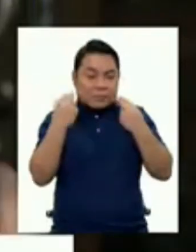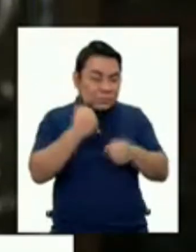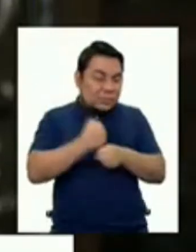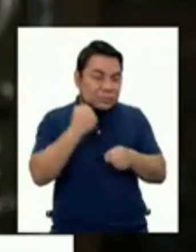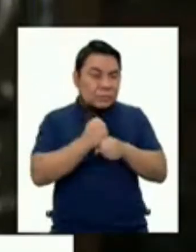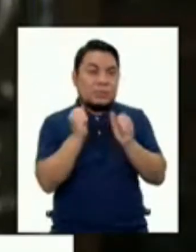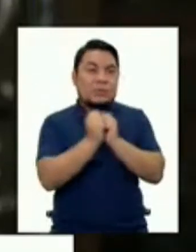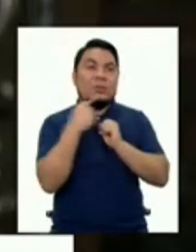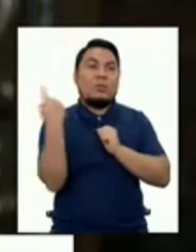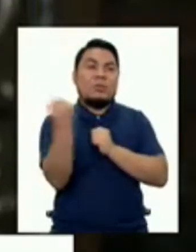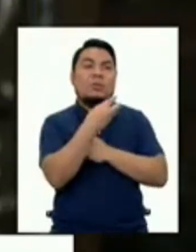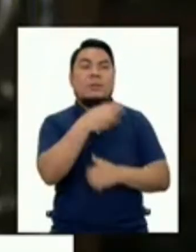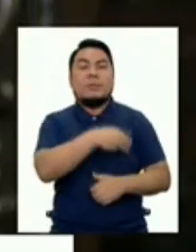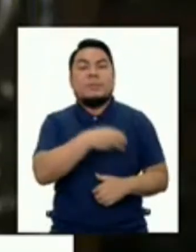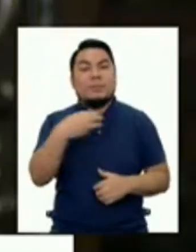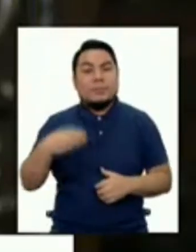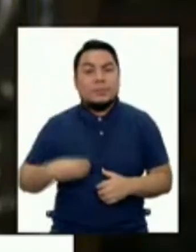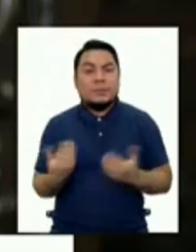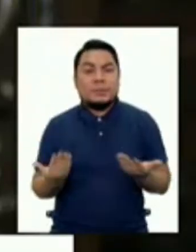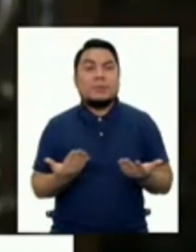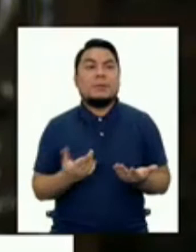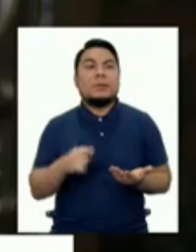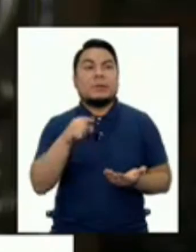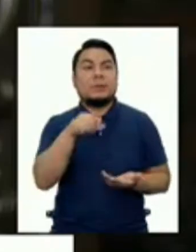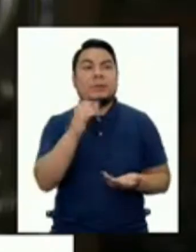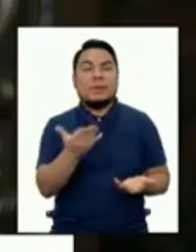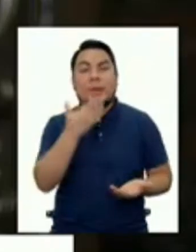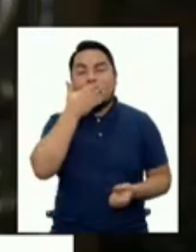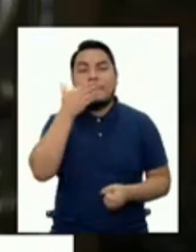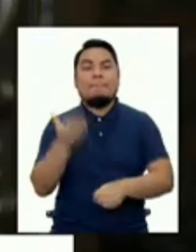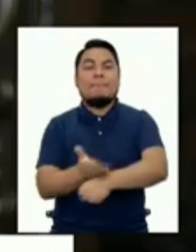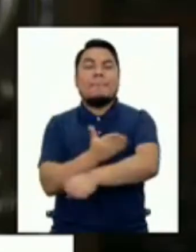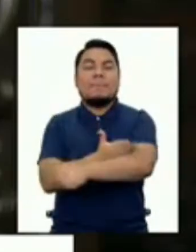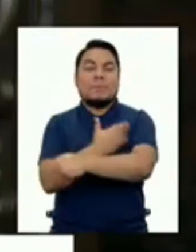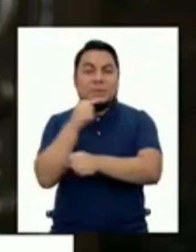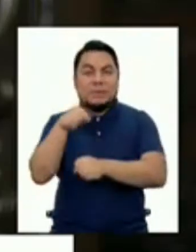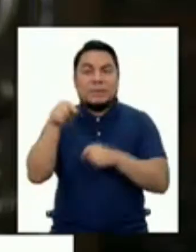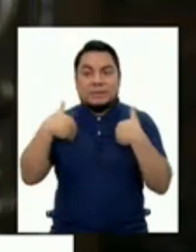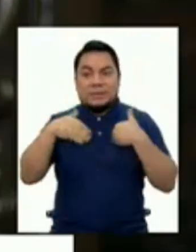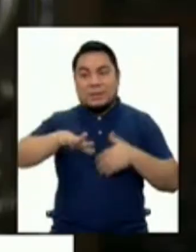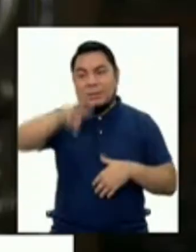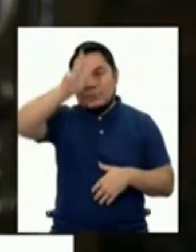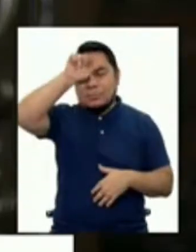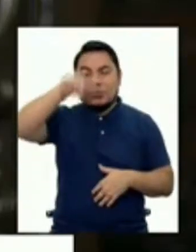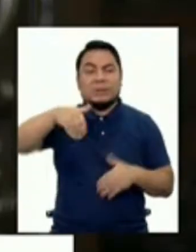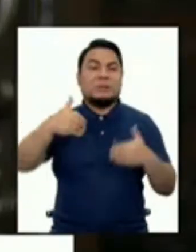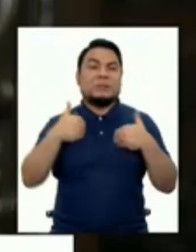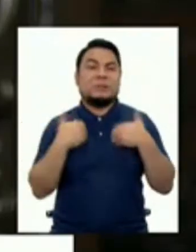coordinación con todos los ministerios en mejorar la capacidad que tiene el Perú en ser